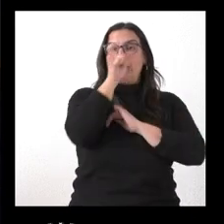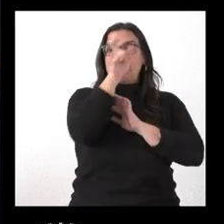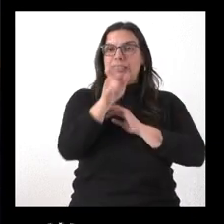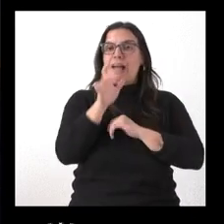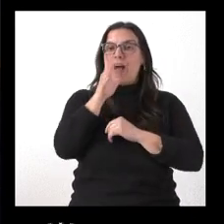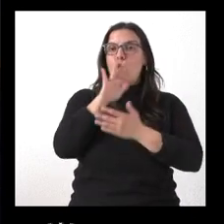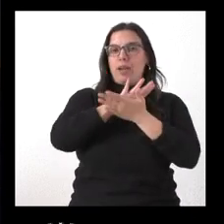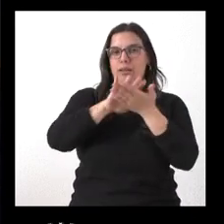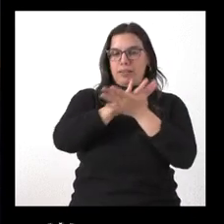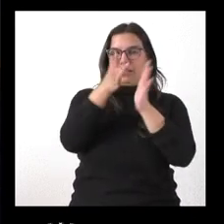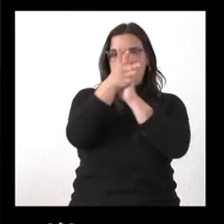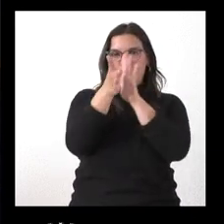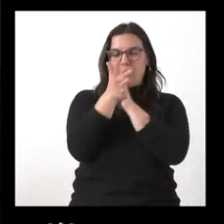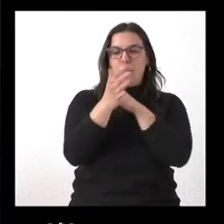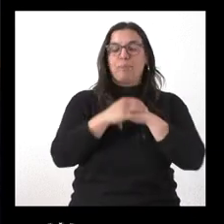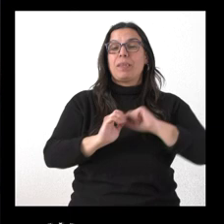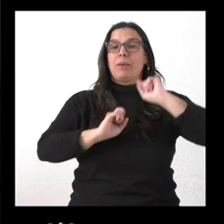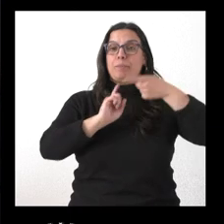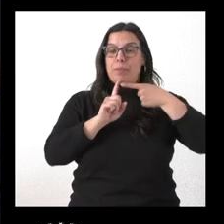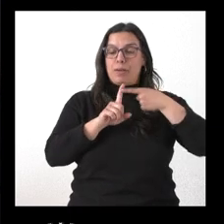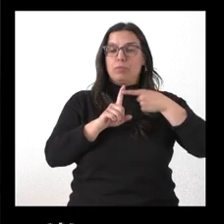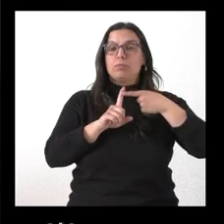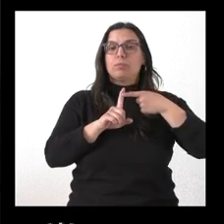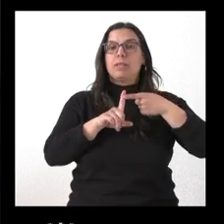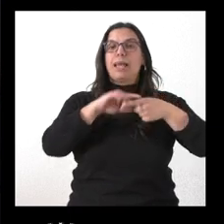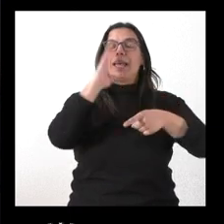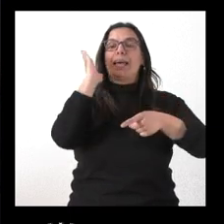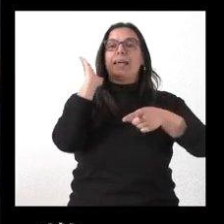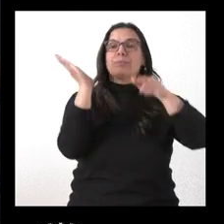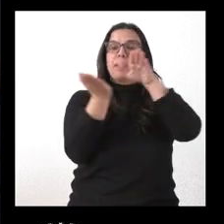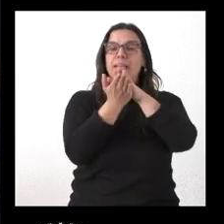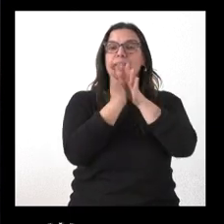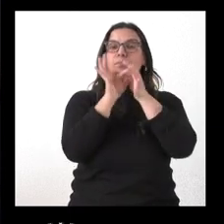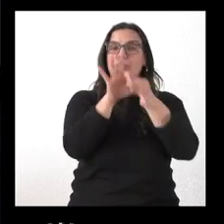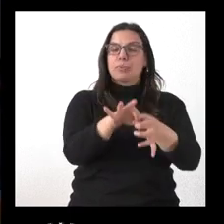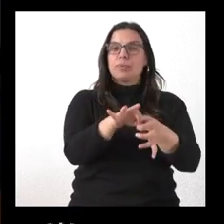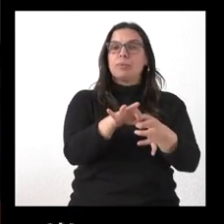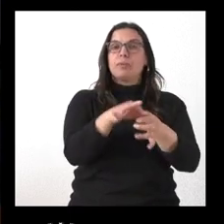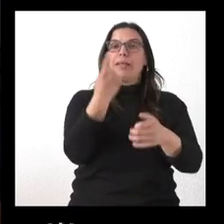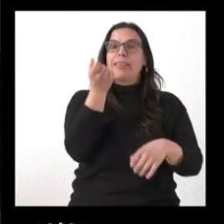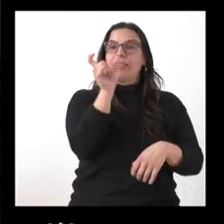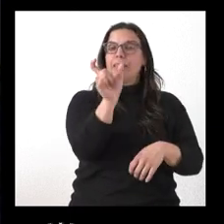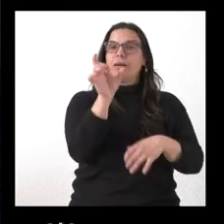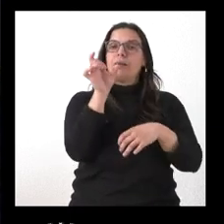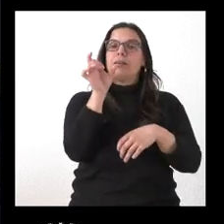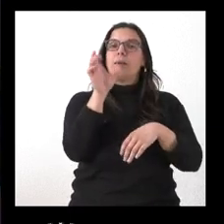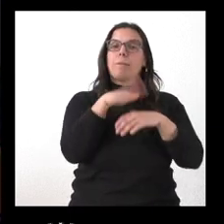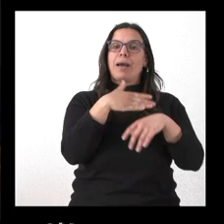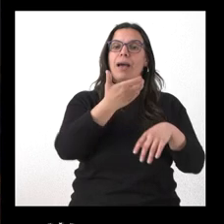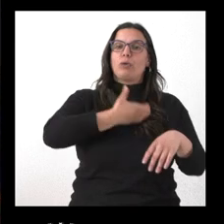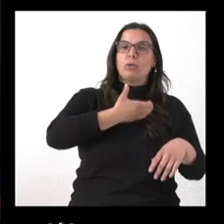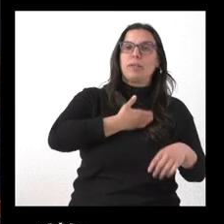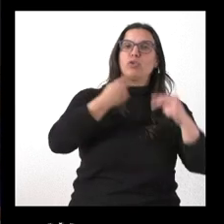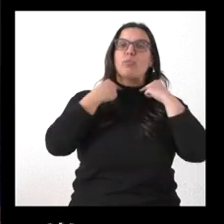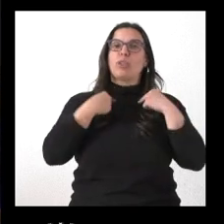referir a continuación en primer lugar el expediente relativo a la cuantía que corresponde a cada entidad local en